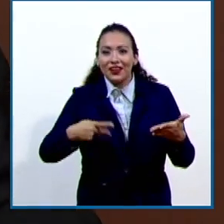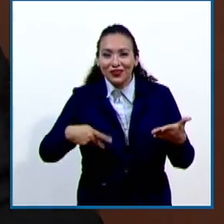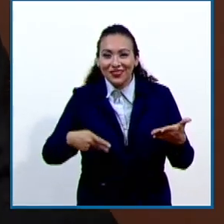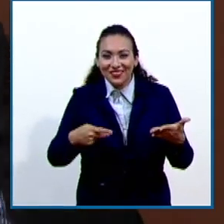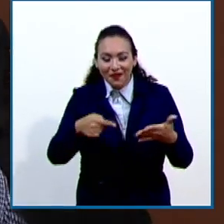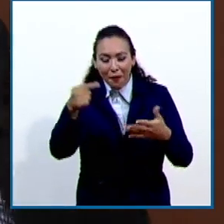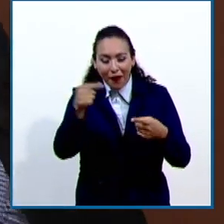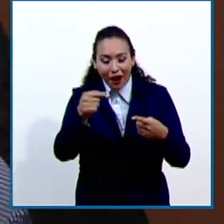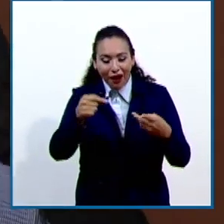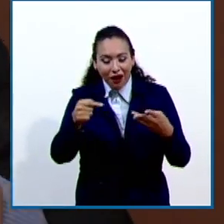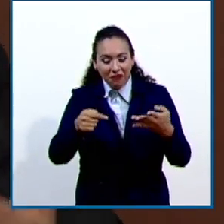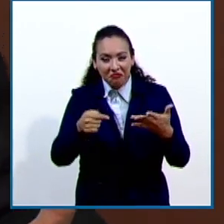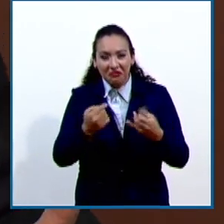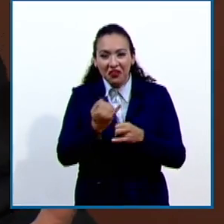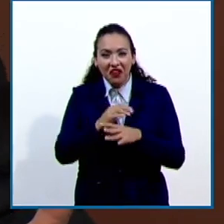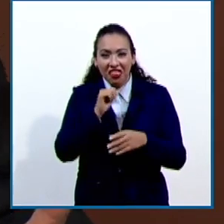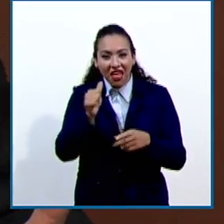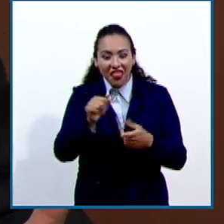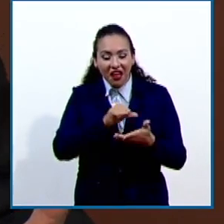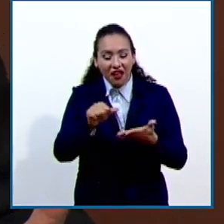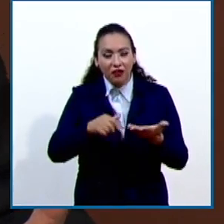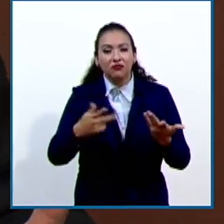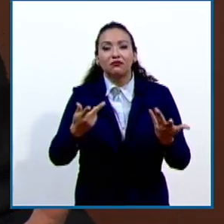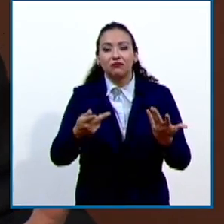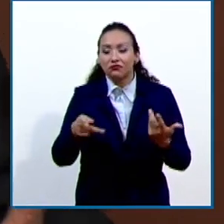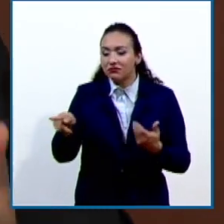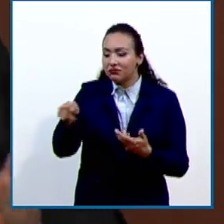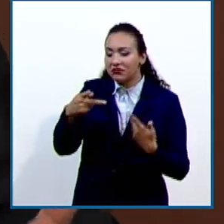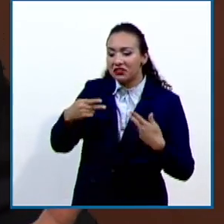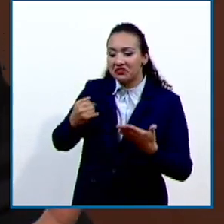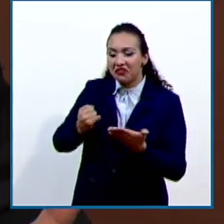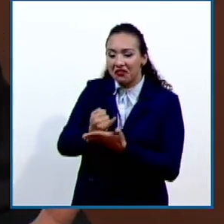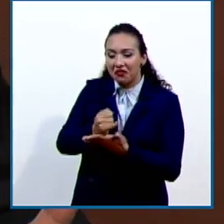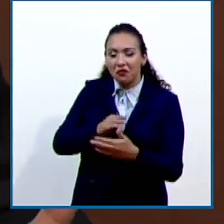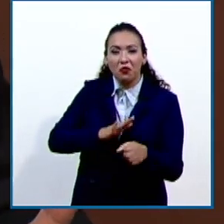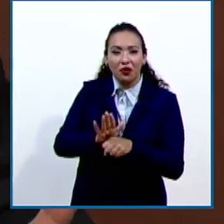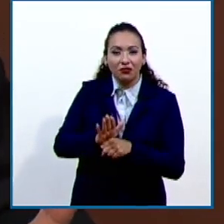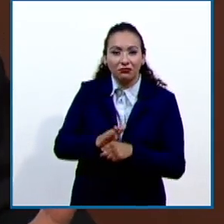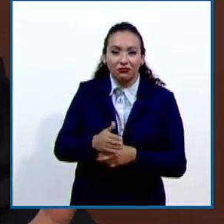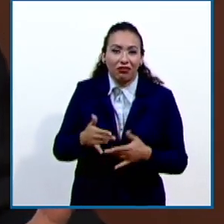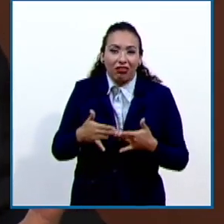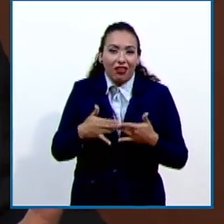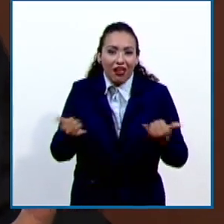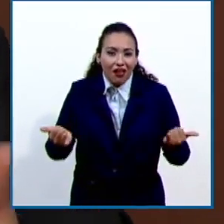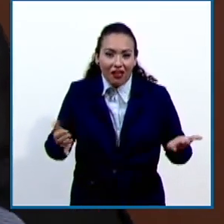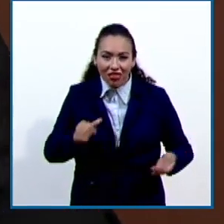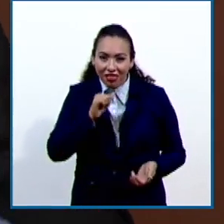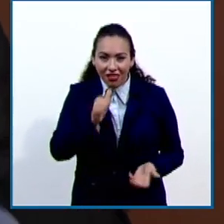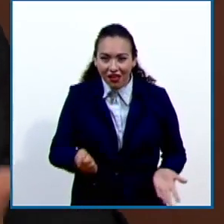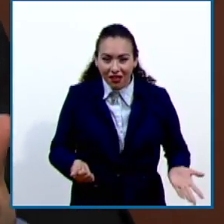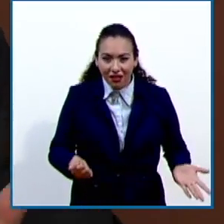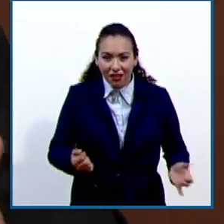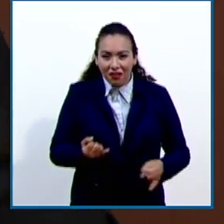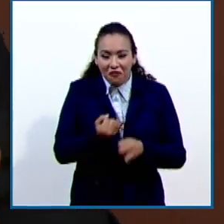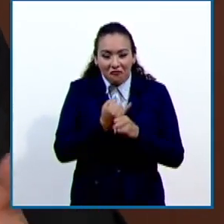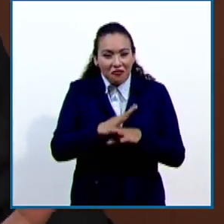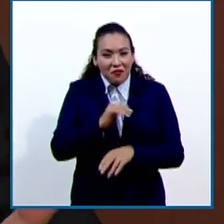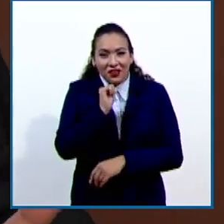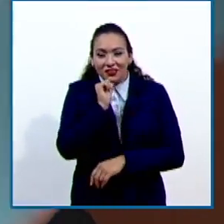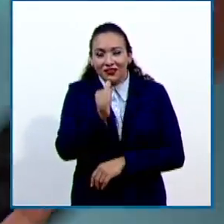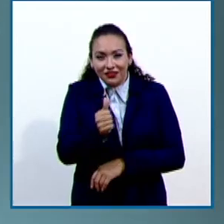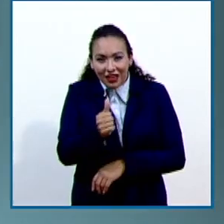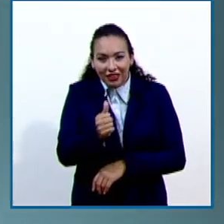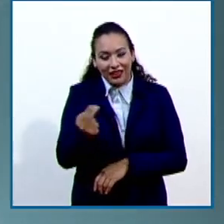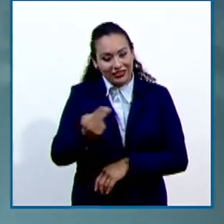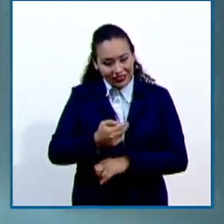en realidad, ¿qué decisión van a tomar? Pues ninguna. Sin información no se puede tomar ninguna decisión.